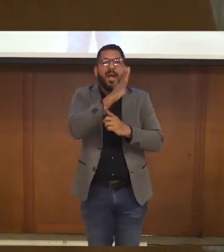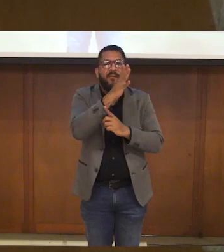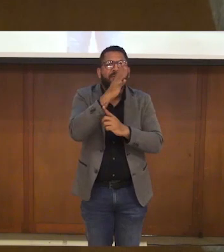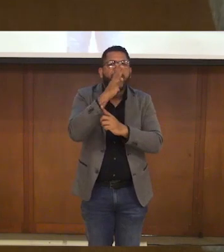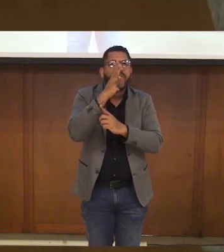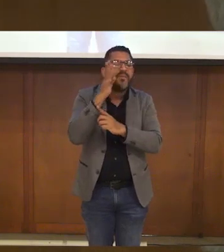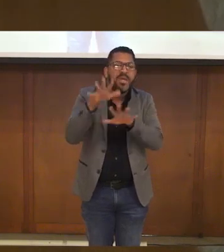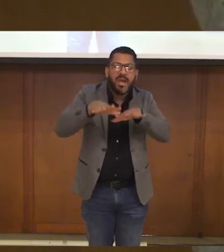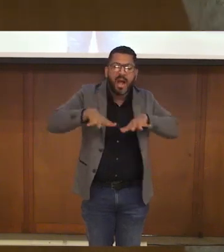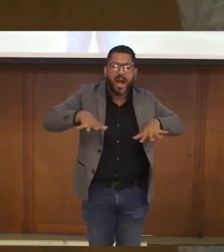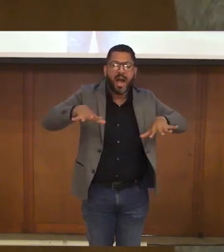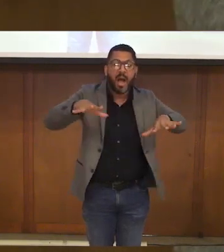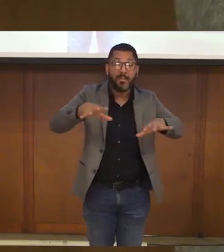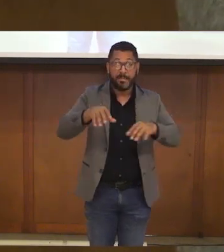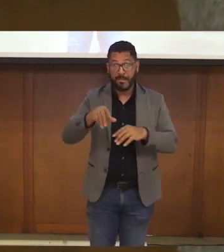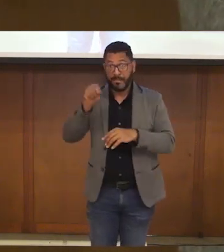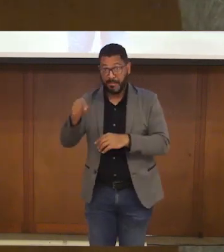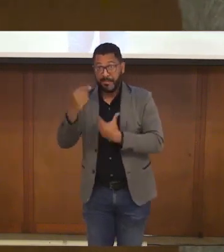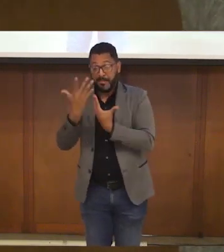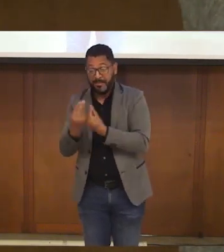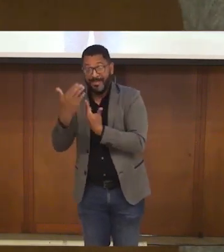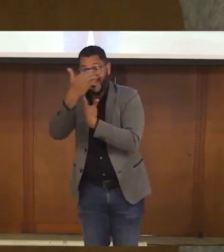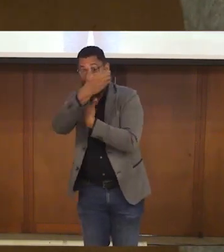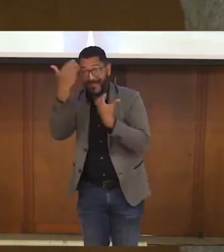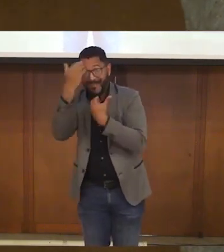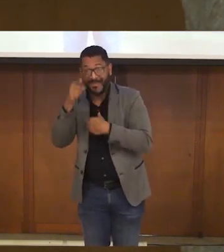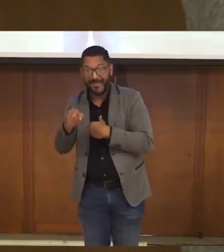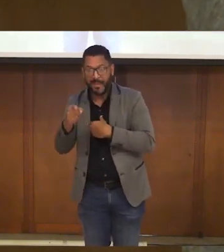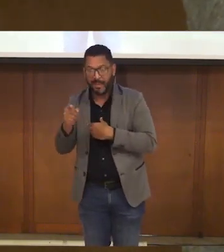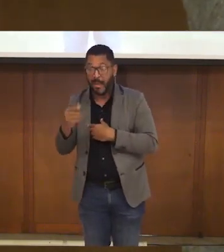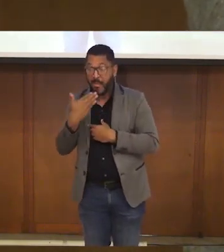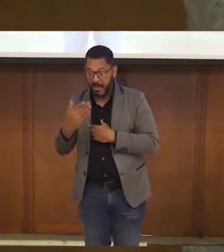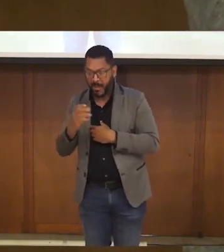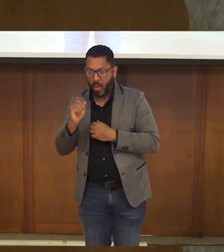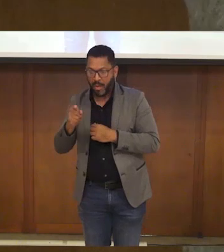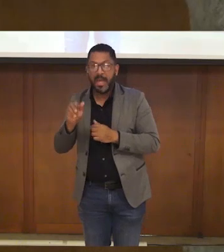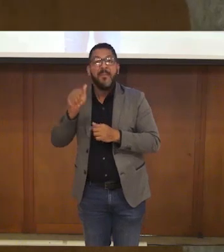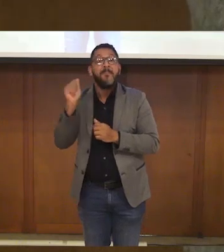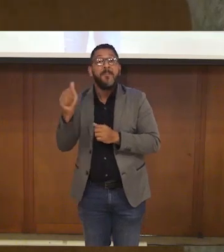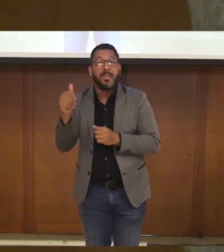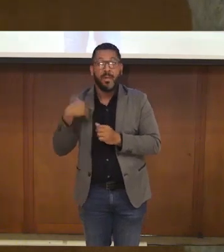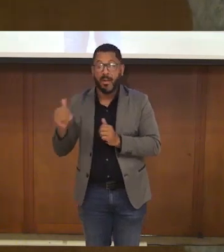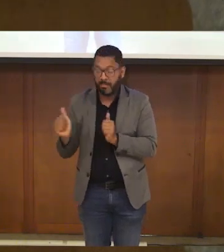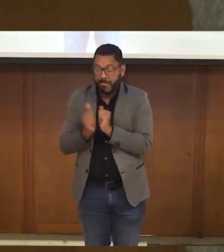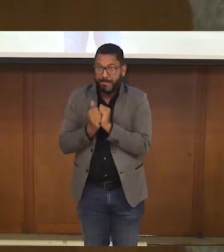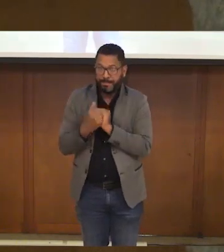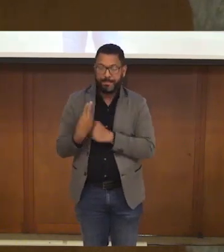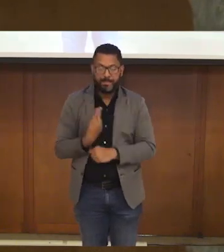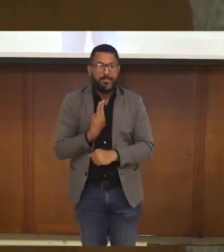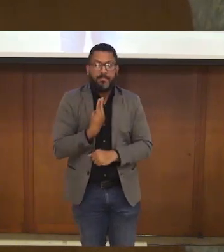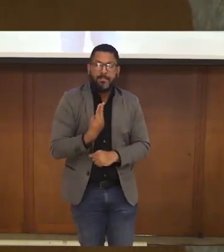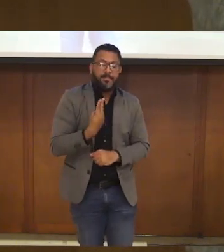Y luego las fincas. Las fincas era recorrer la guerrilla en la investigación, pues me daba permiso, a veces eran ellos mismos los que